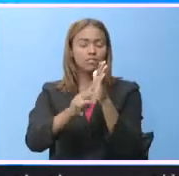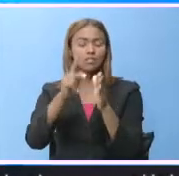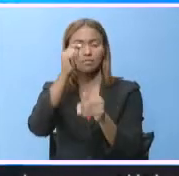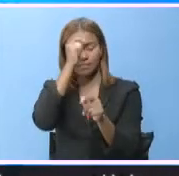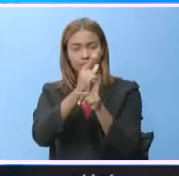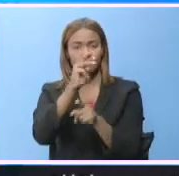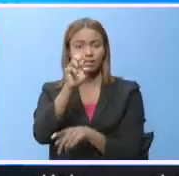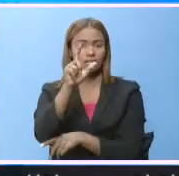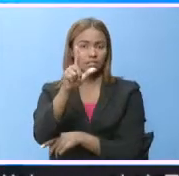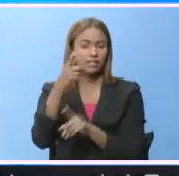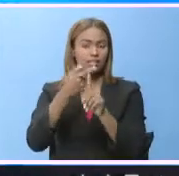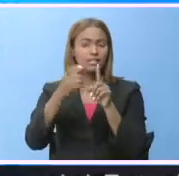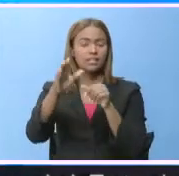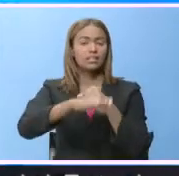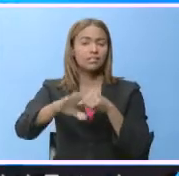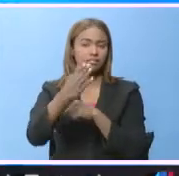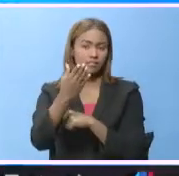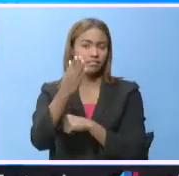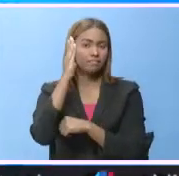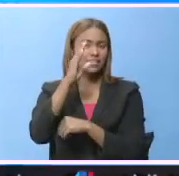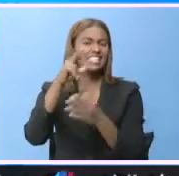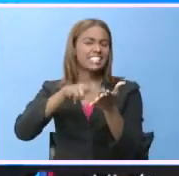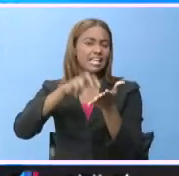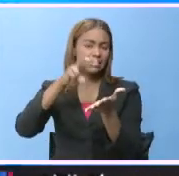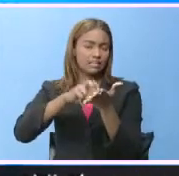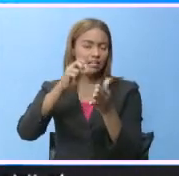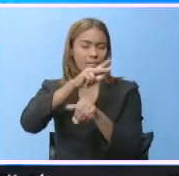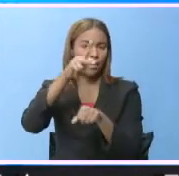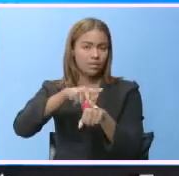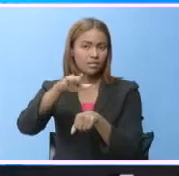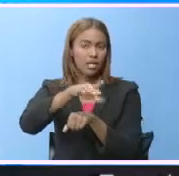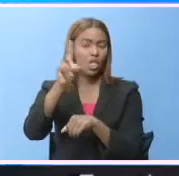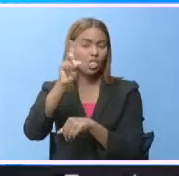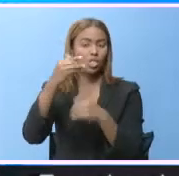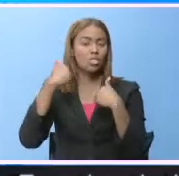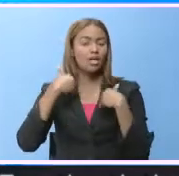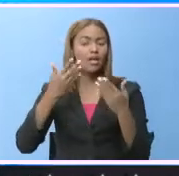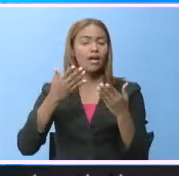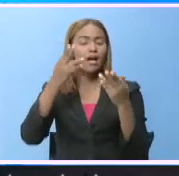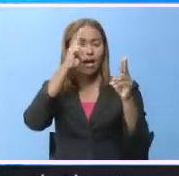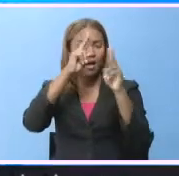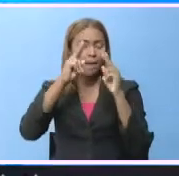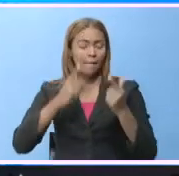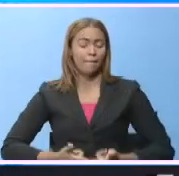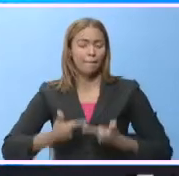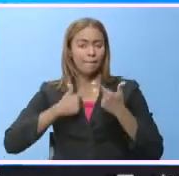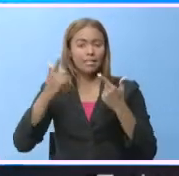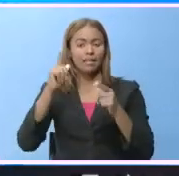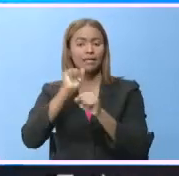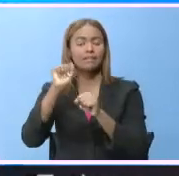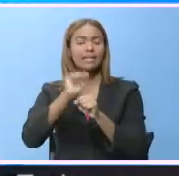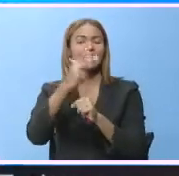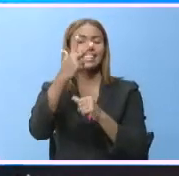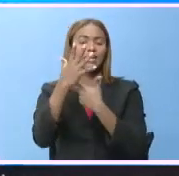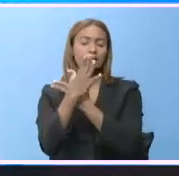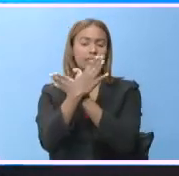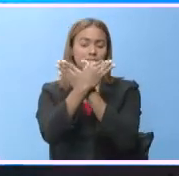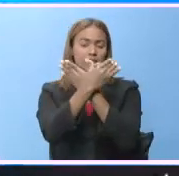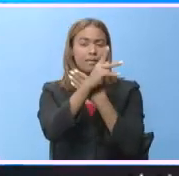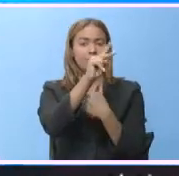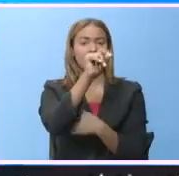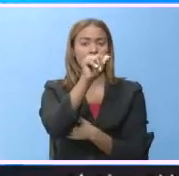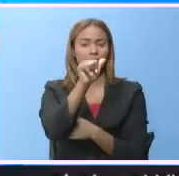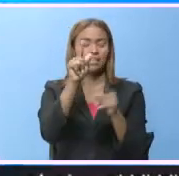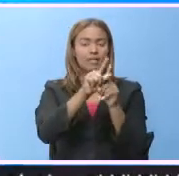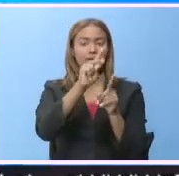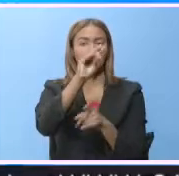Mirabal en la comunidad de San José de Conuco, en Salcedo, ¿no? La provincia de Hermanas Mirabal, donde se honró la vida y la obra de las tres mariposas, Patria, Minerva y